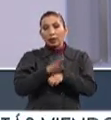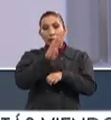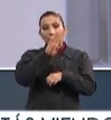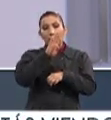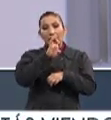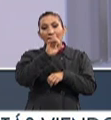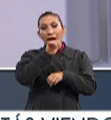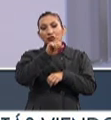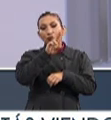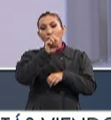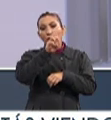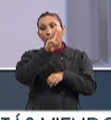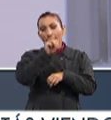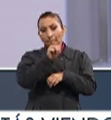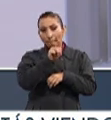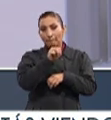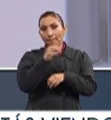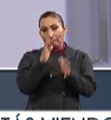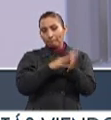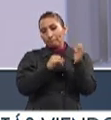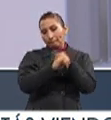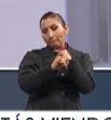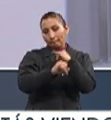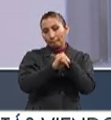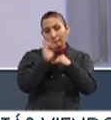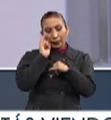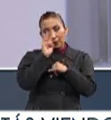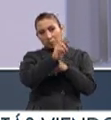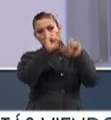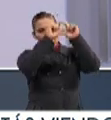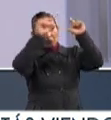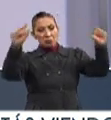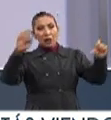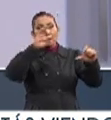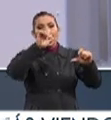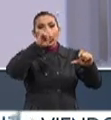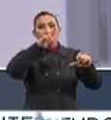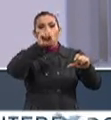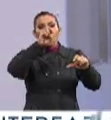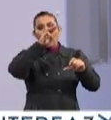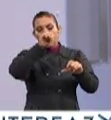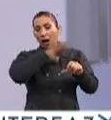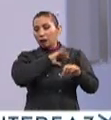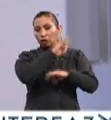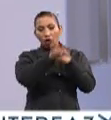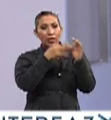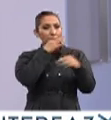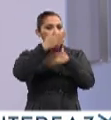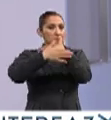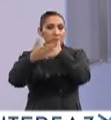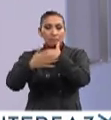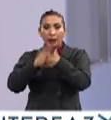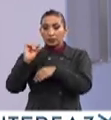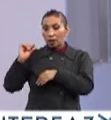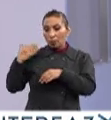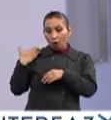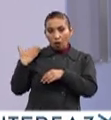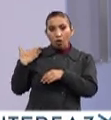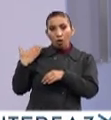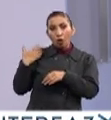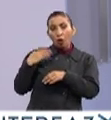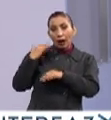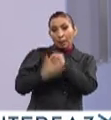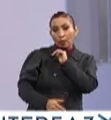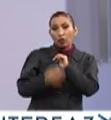Becas UNAM. La página, de hecho, se puede buscar de esa manera. Correcto. Becas UNAM, y ahí vienen todas las convocatorias. De hecho, hace poco terminó